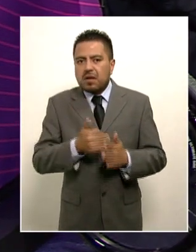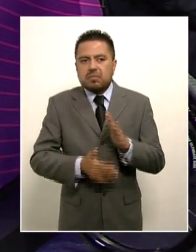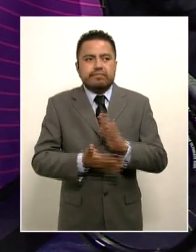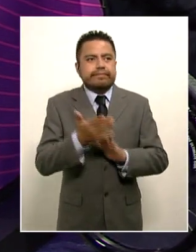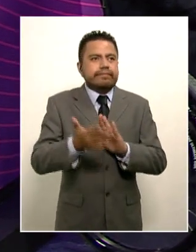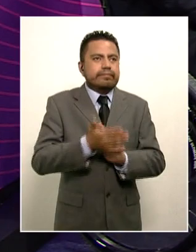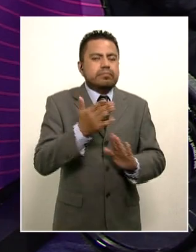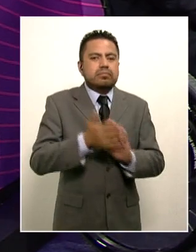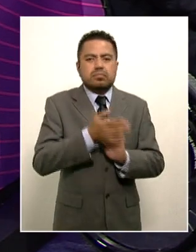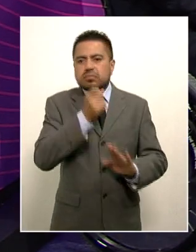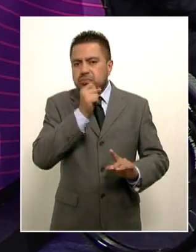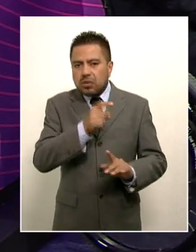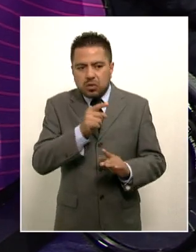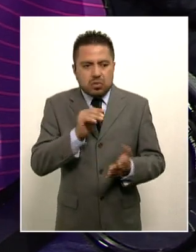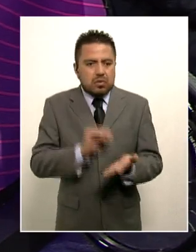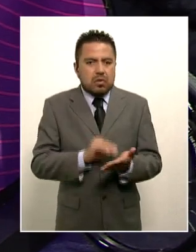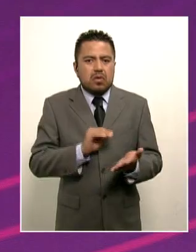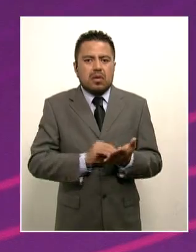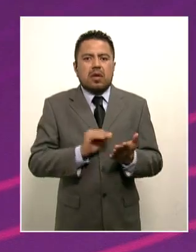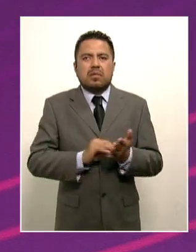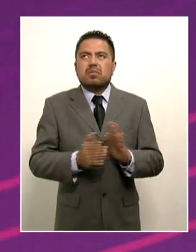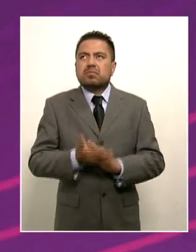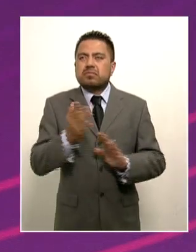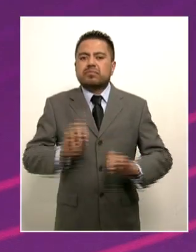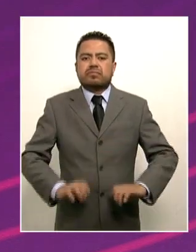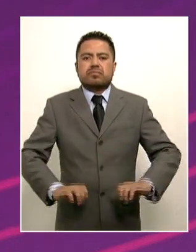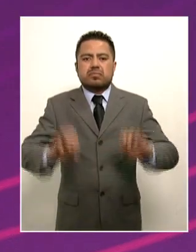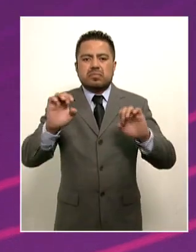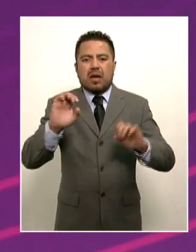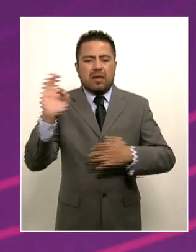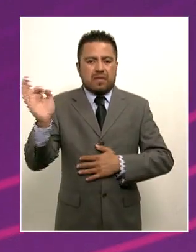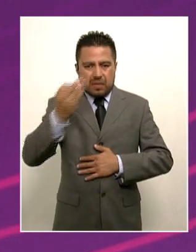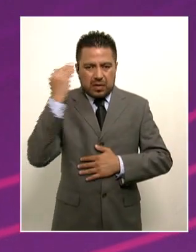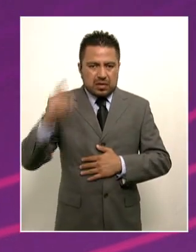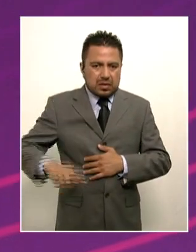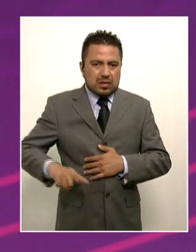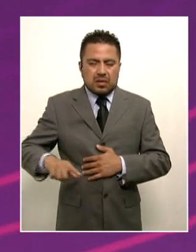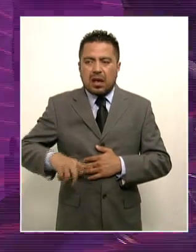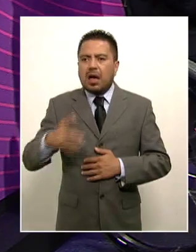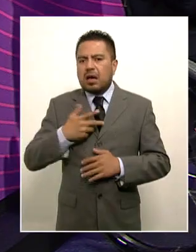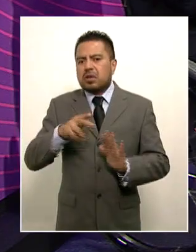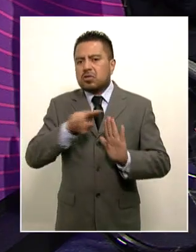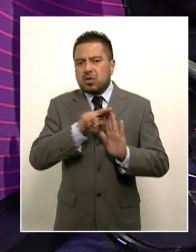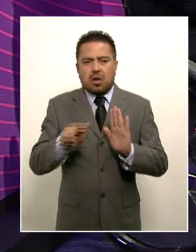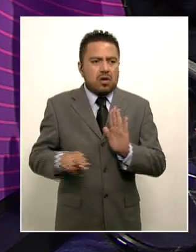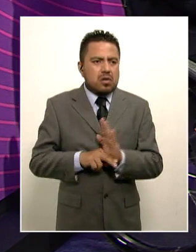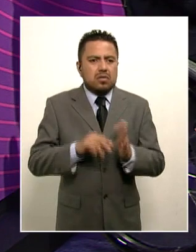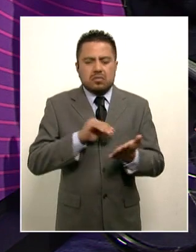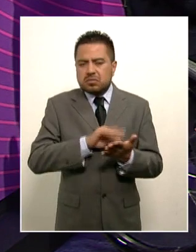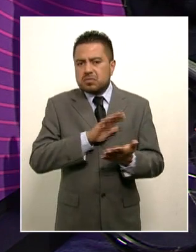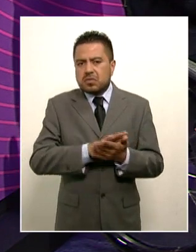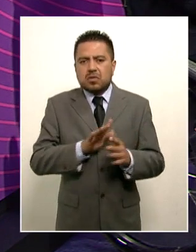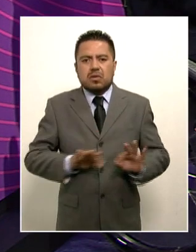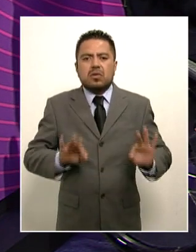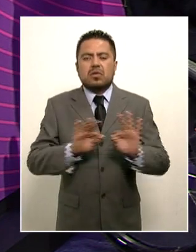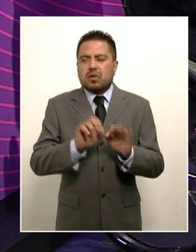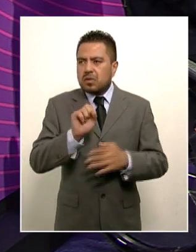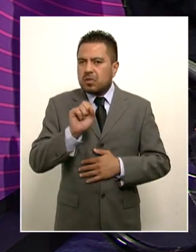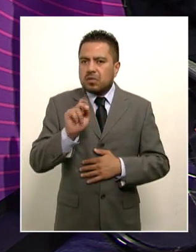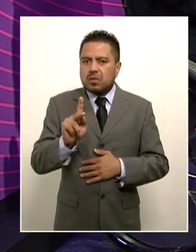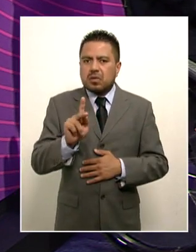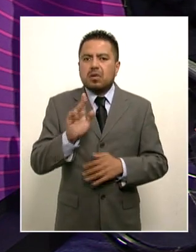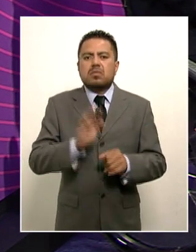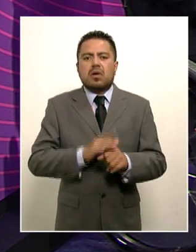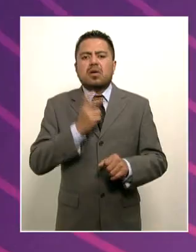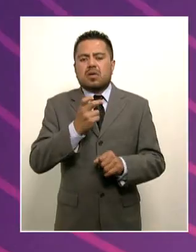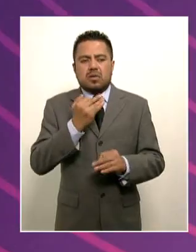construye todavía inmuebles federales. Hay un vacío normativo ahí muy importante. Okay. Por eso